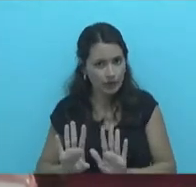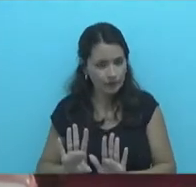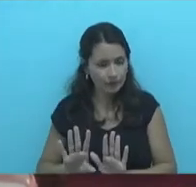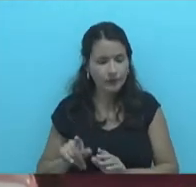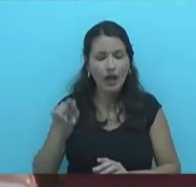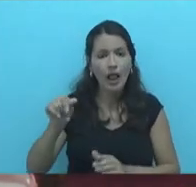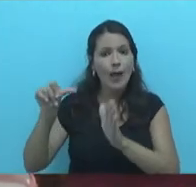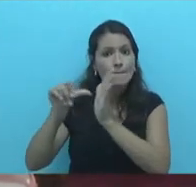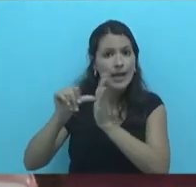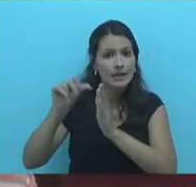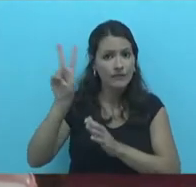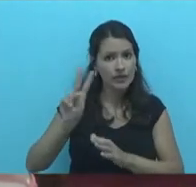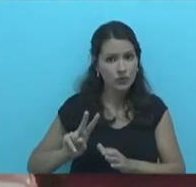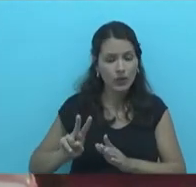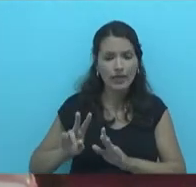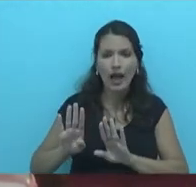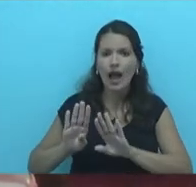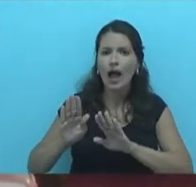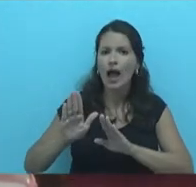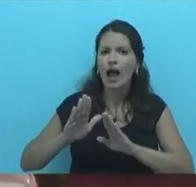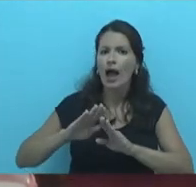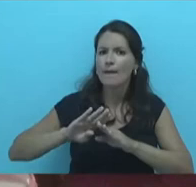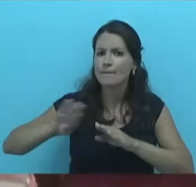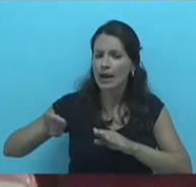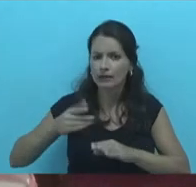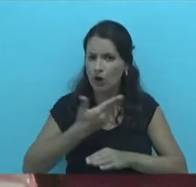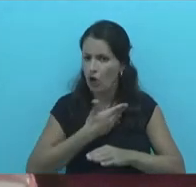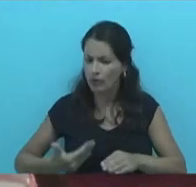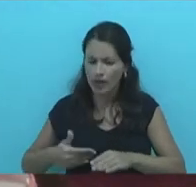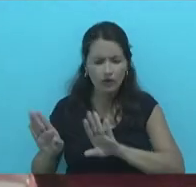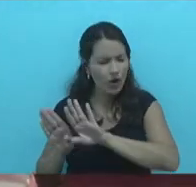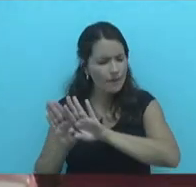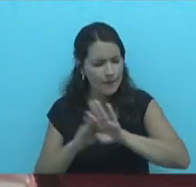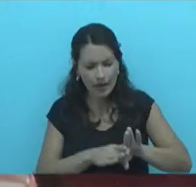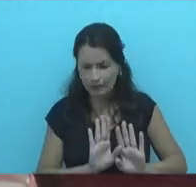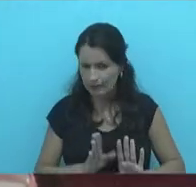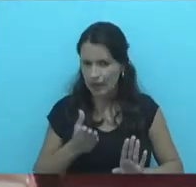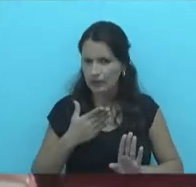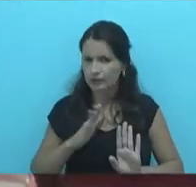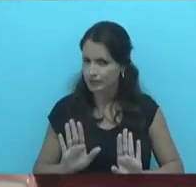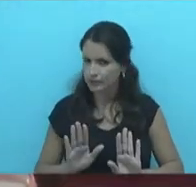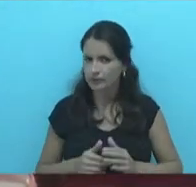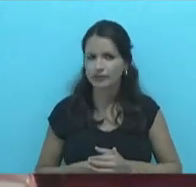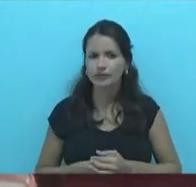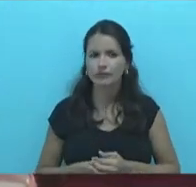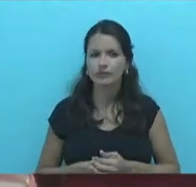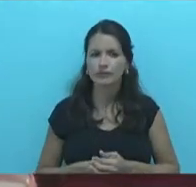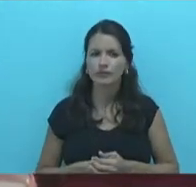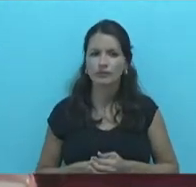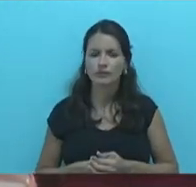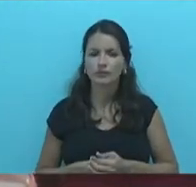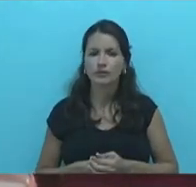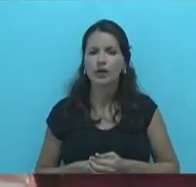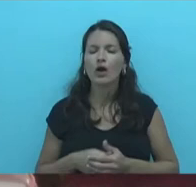independientemente del régimen que tenga, yo no lo estoy defendiendo que